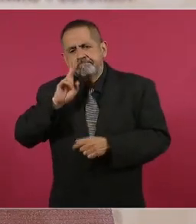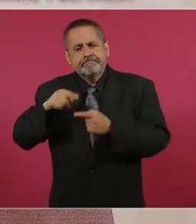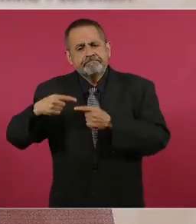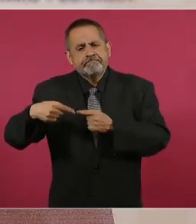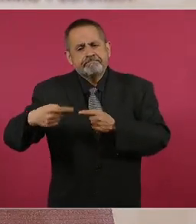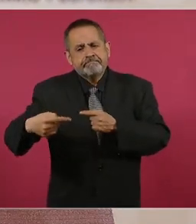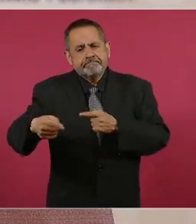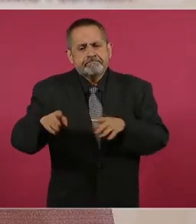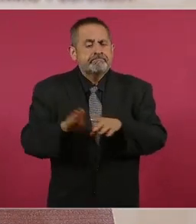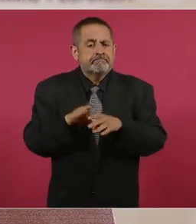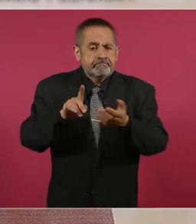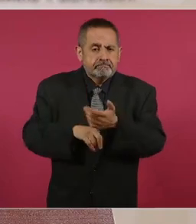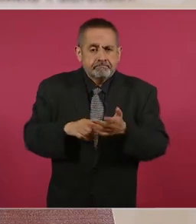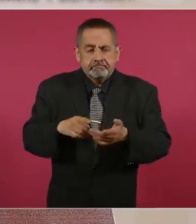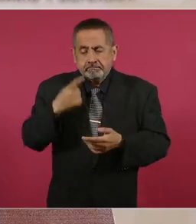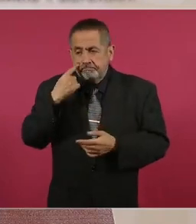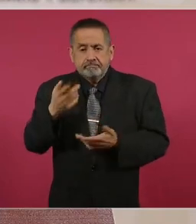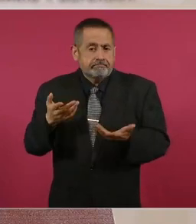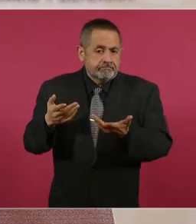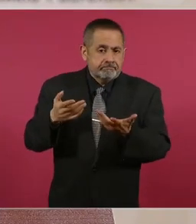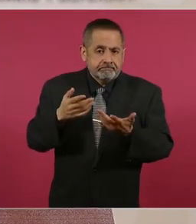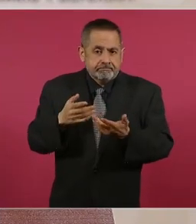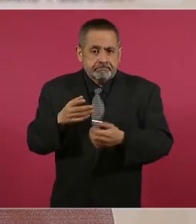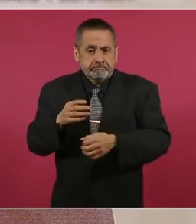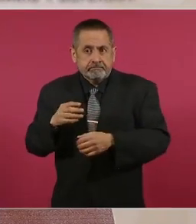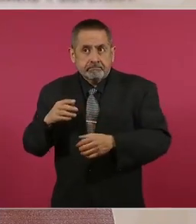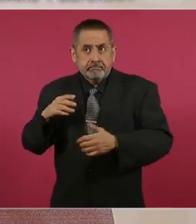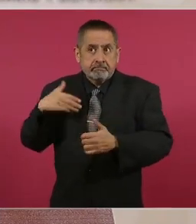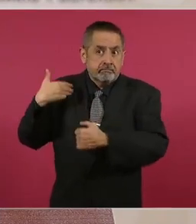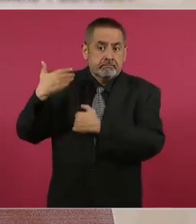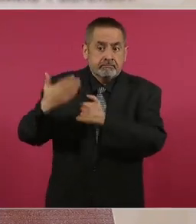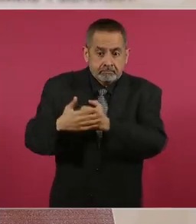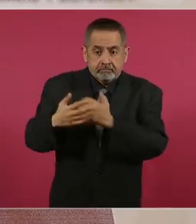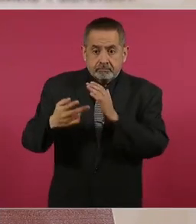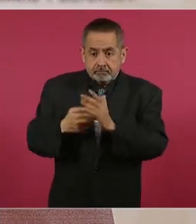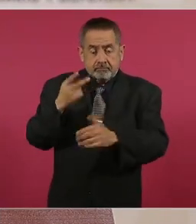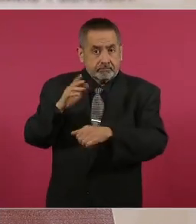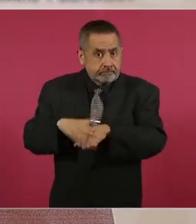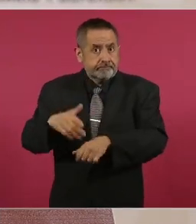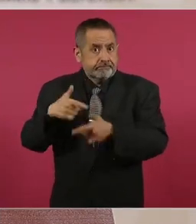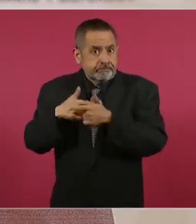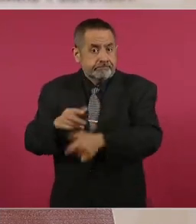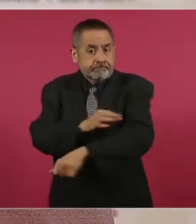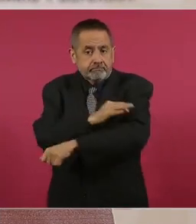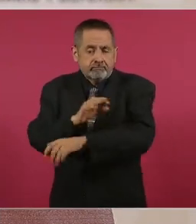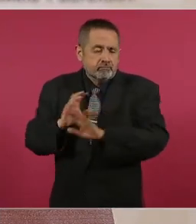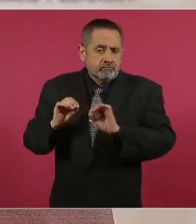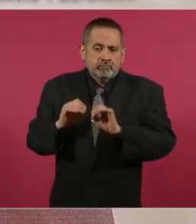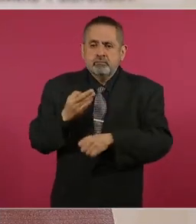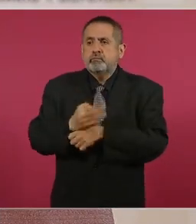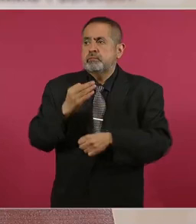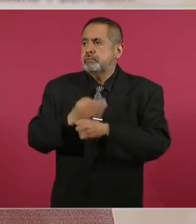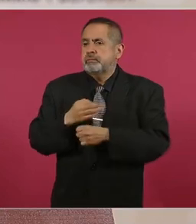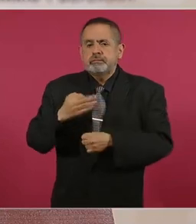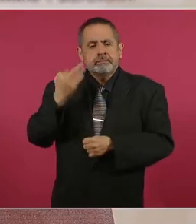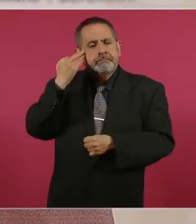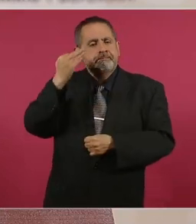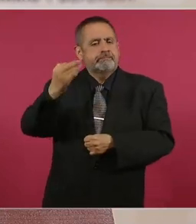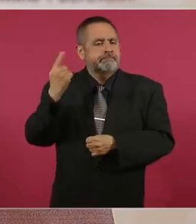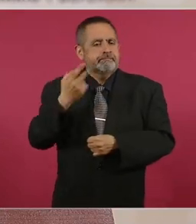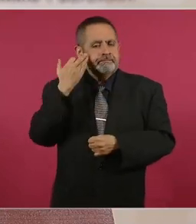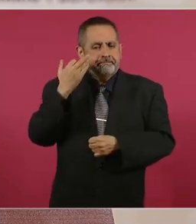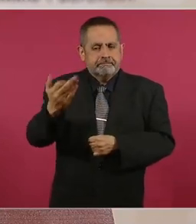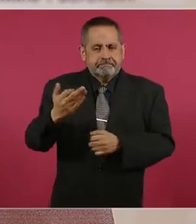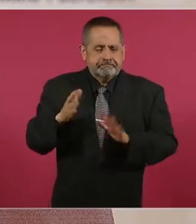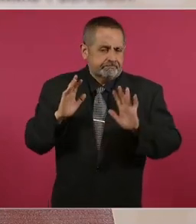epidemia si vale la pena ir poniendo posterior a la época invernal, pero lo más seguro es que la principal aplicación